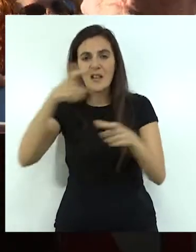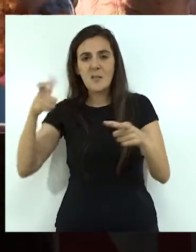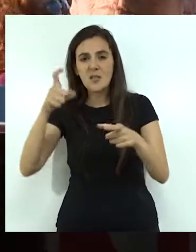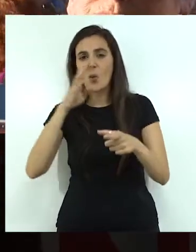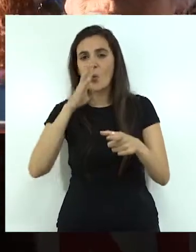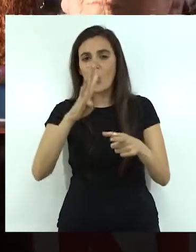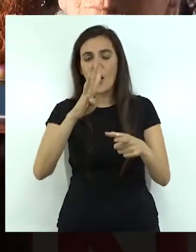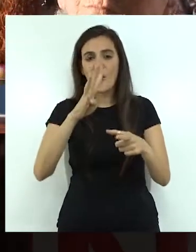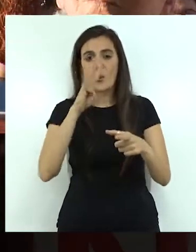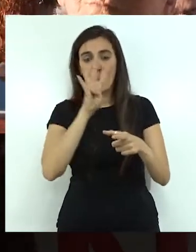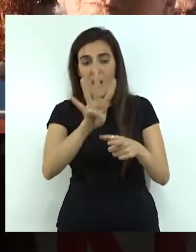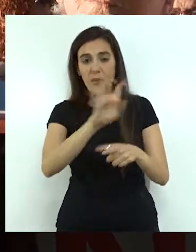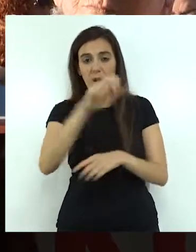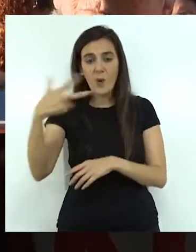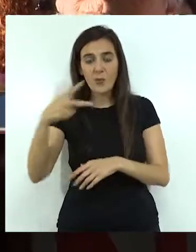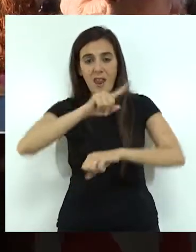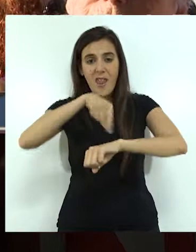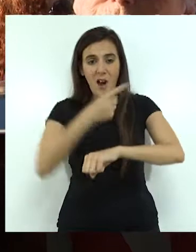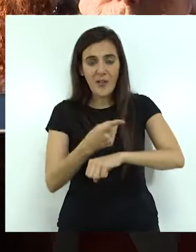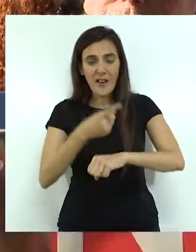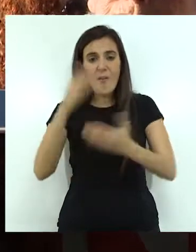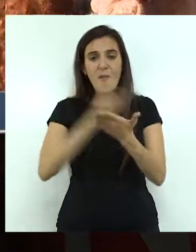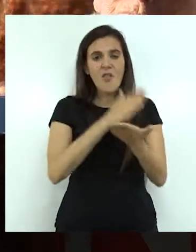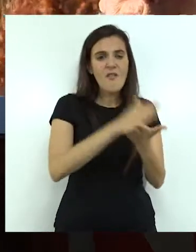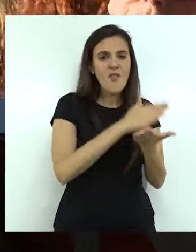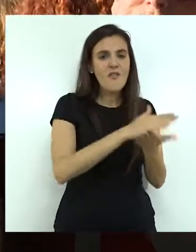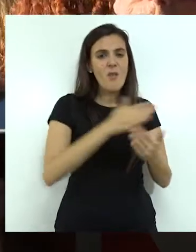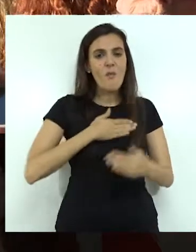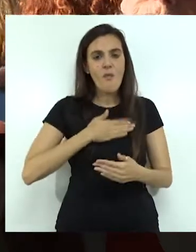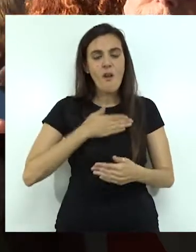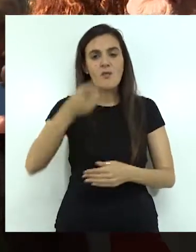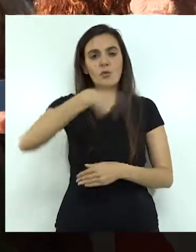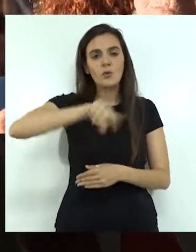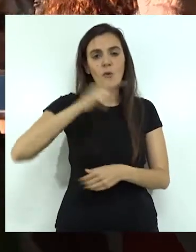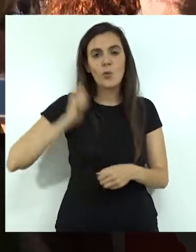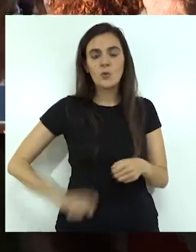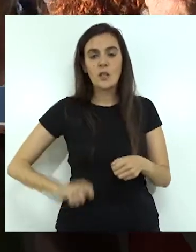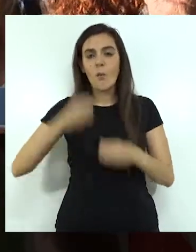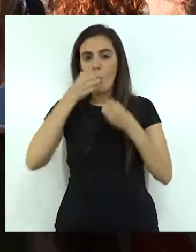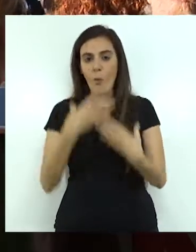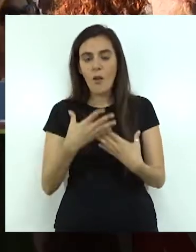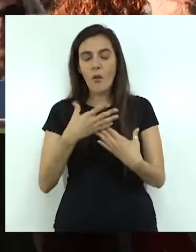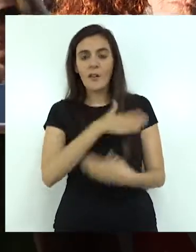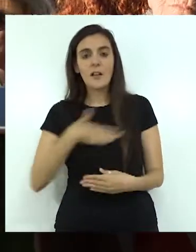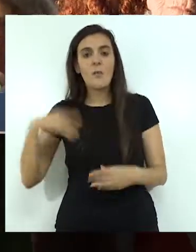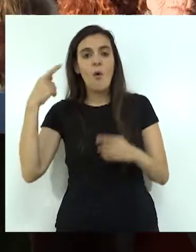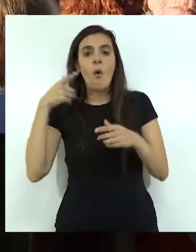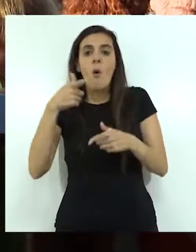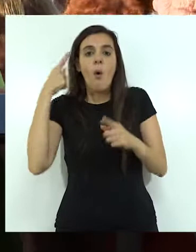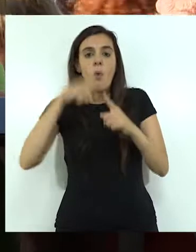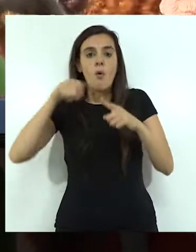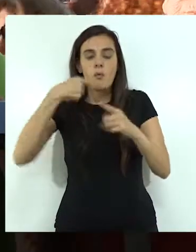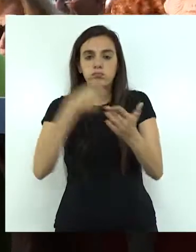la hora y se están llevando todos los beneficios para ellos con que nosotros queremos un salario digno es para menos para que nos llegue al final de mes